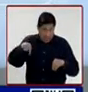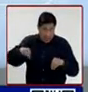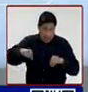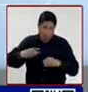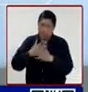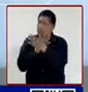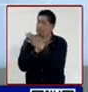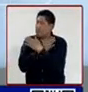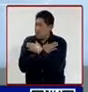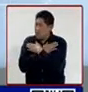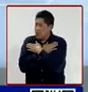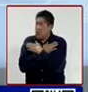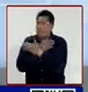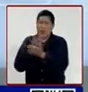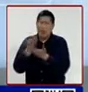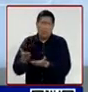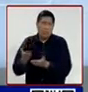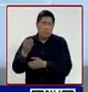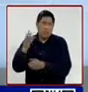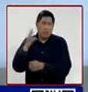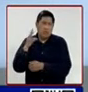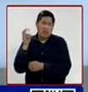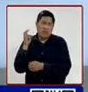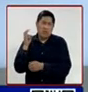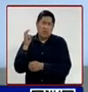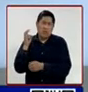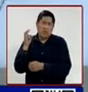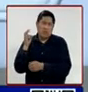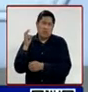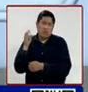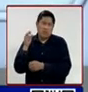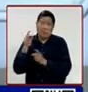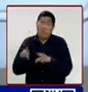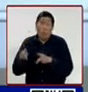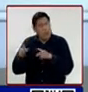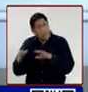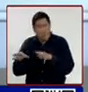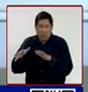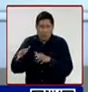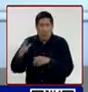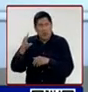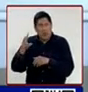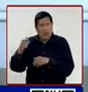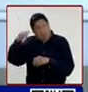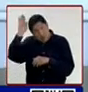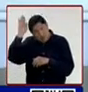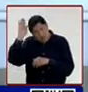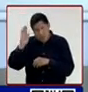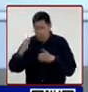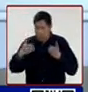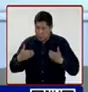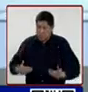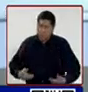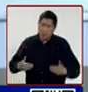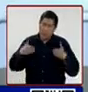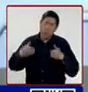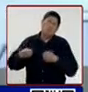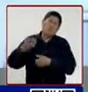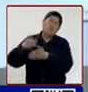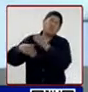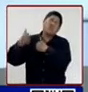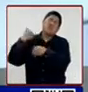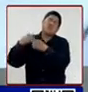se encuentran los restos de 200 personas, son 200 restos que están